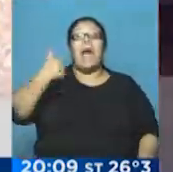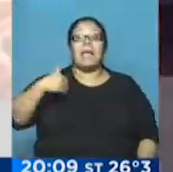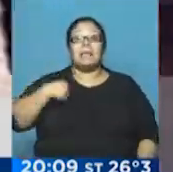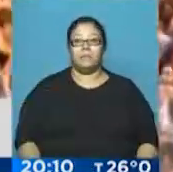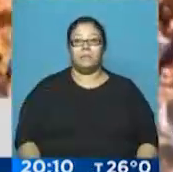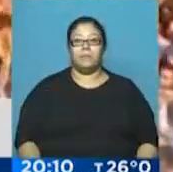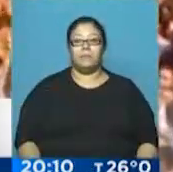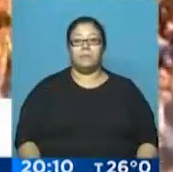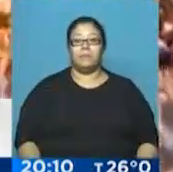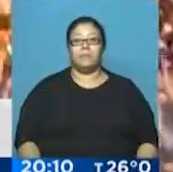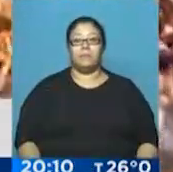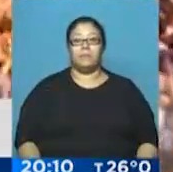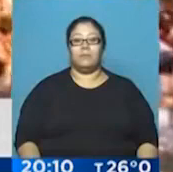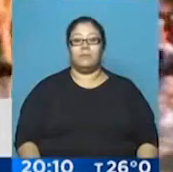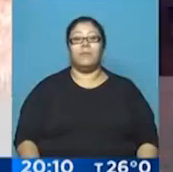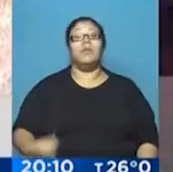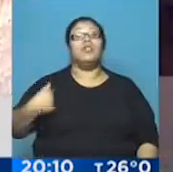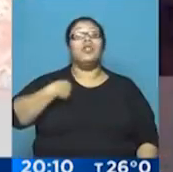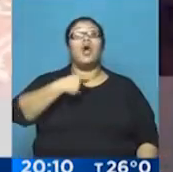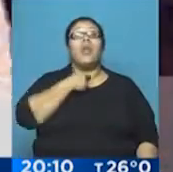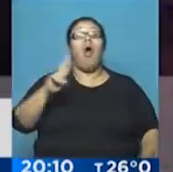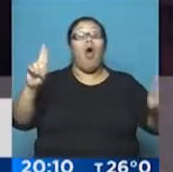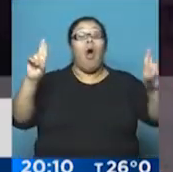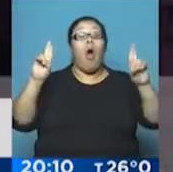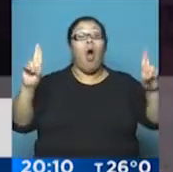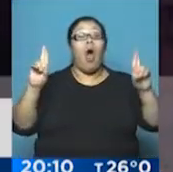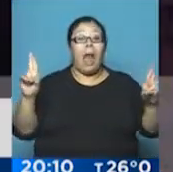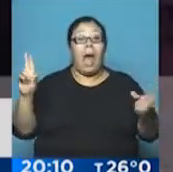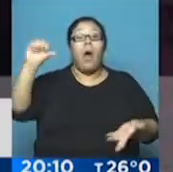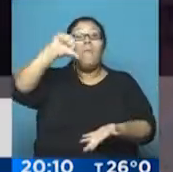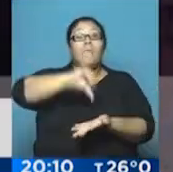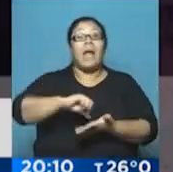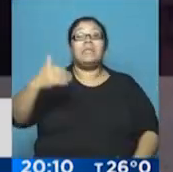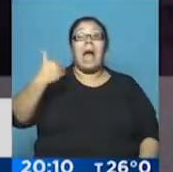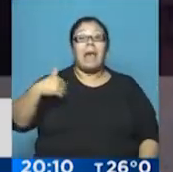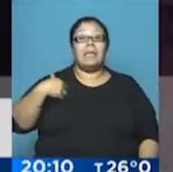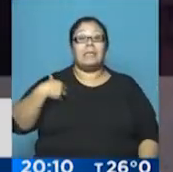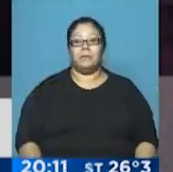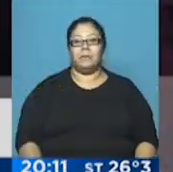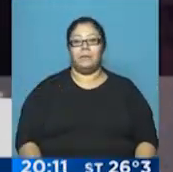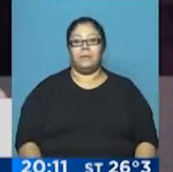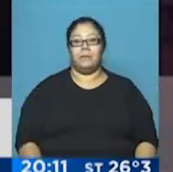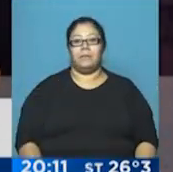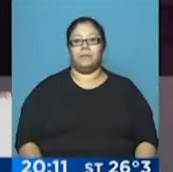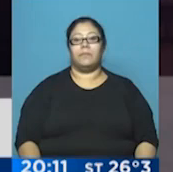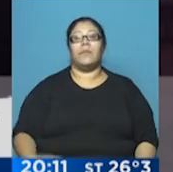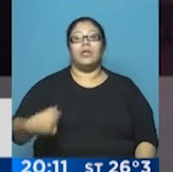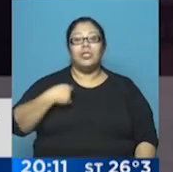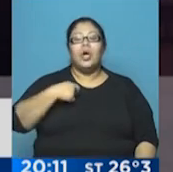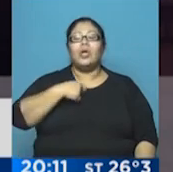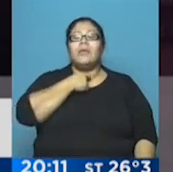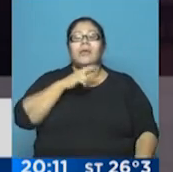censuras. Espero una Argentina sin represión. Espero